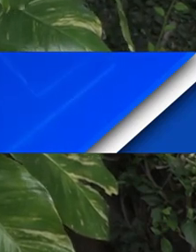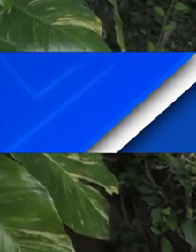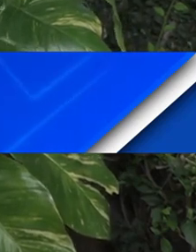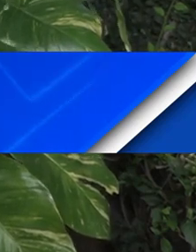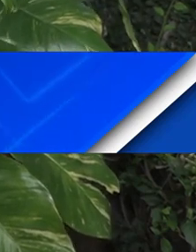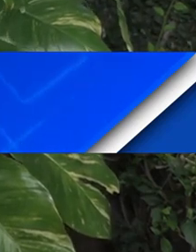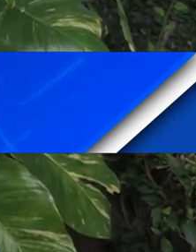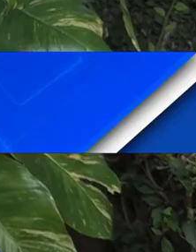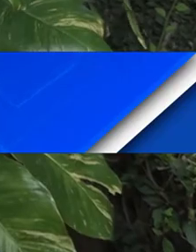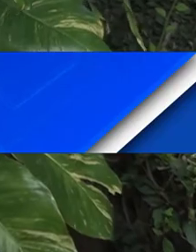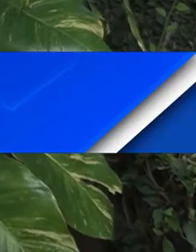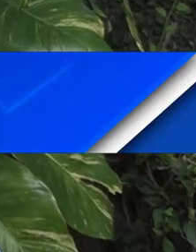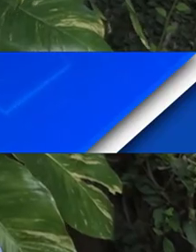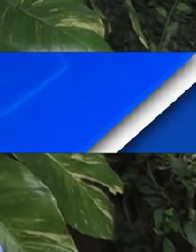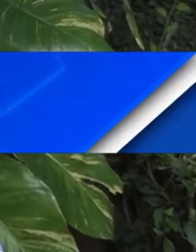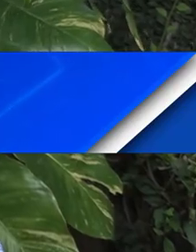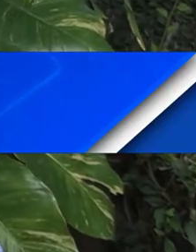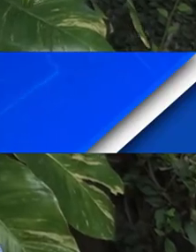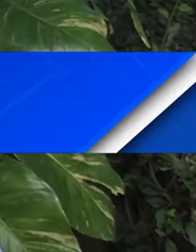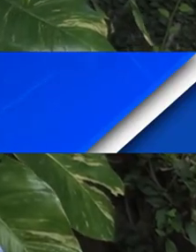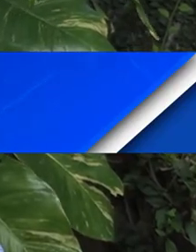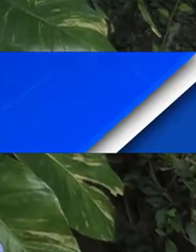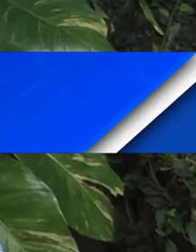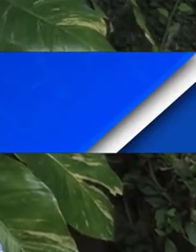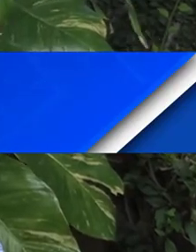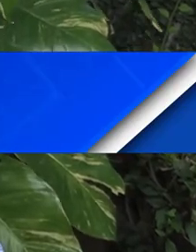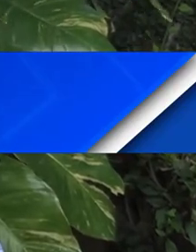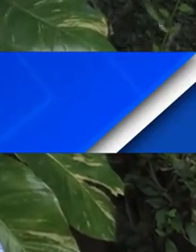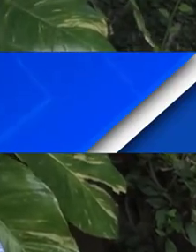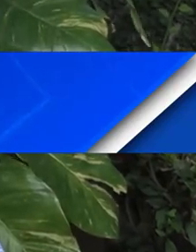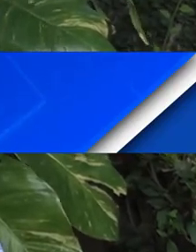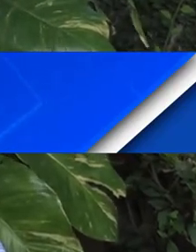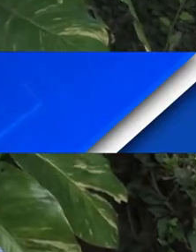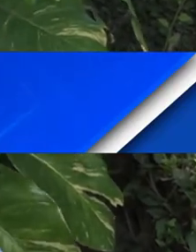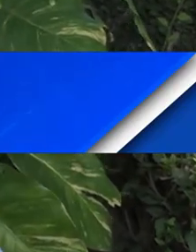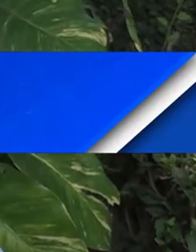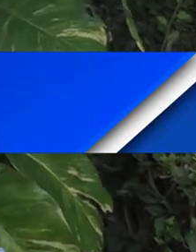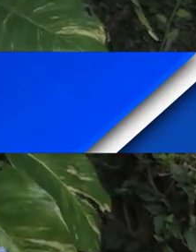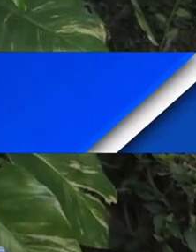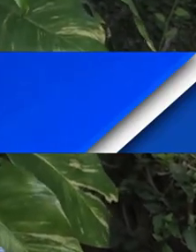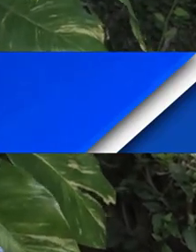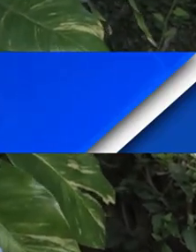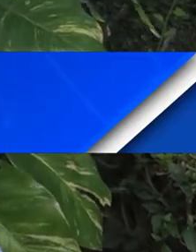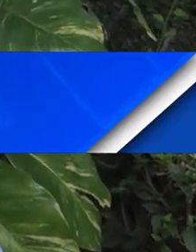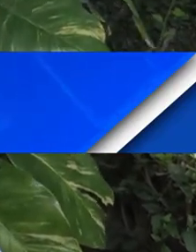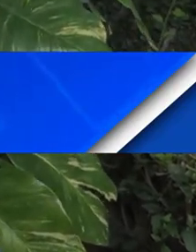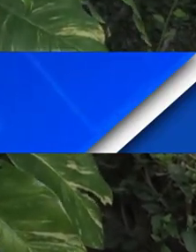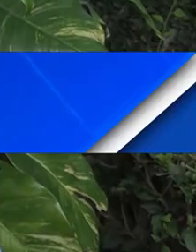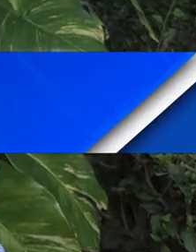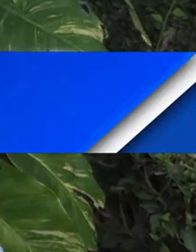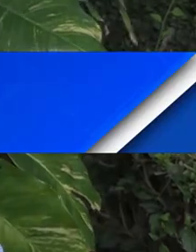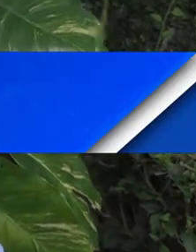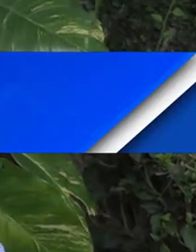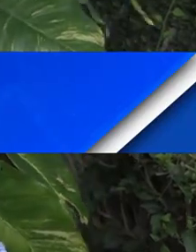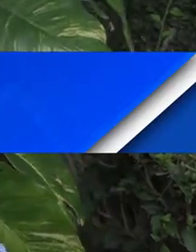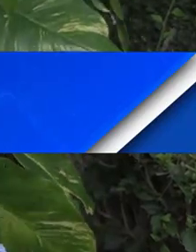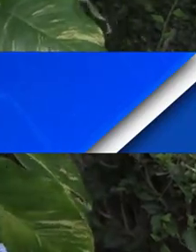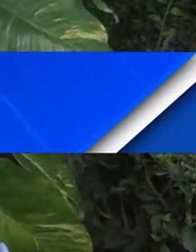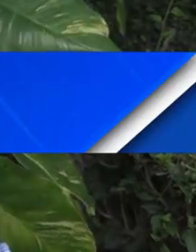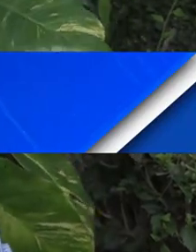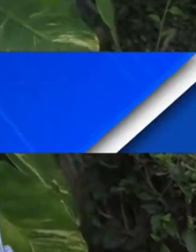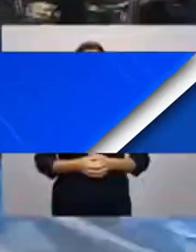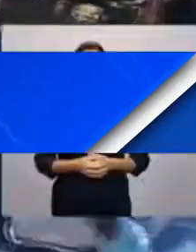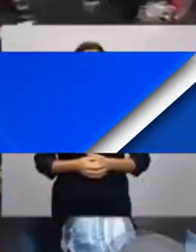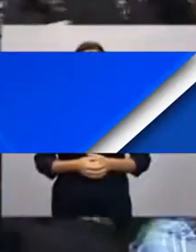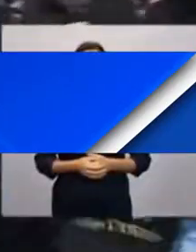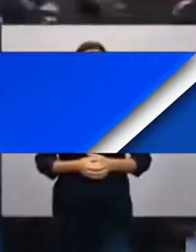en la Asamblea Nacional. Y refleja justamente el cambio que se da y se hace sentir en el